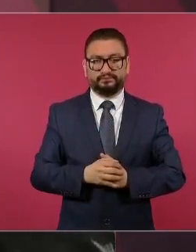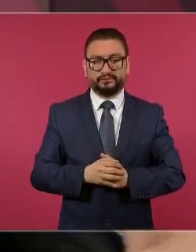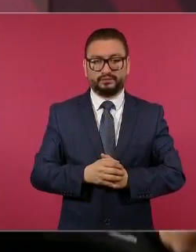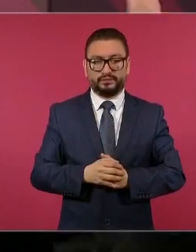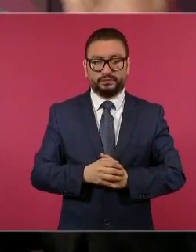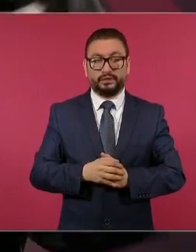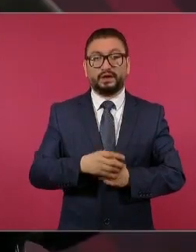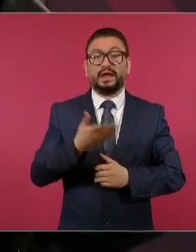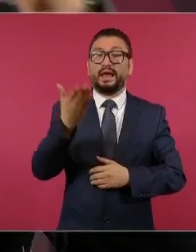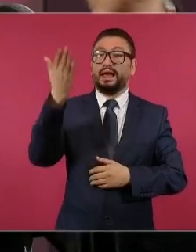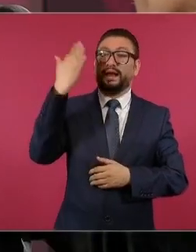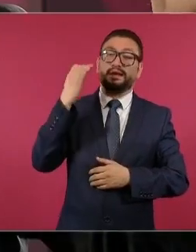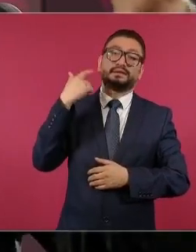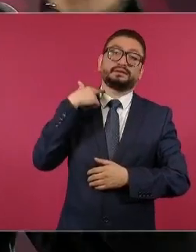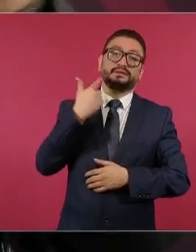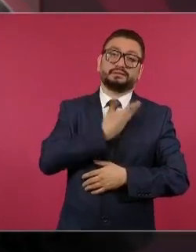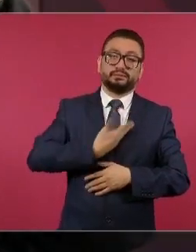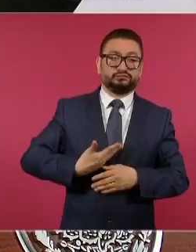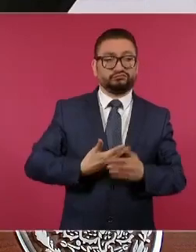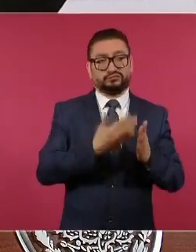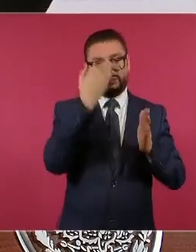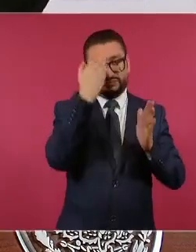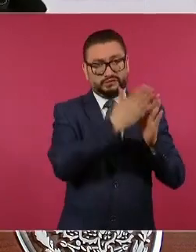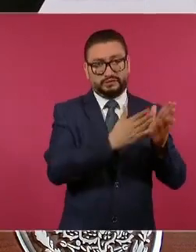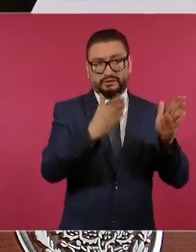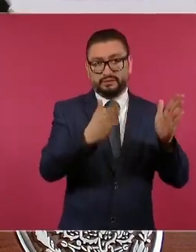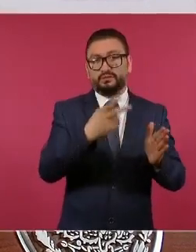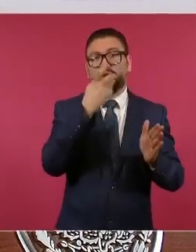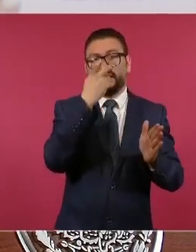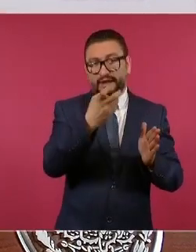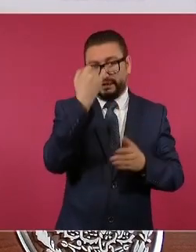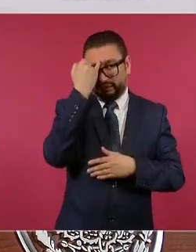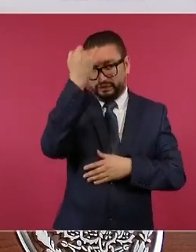En el periodo neoliberal había esa política